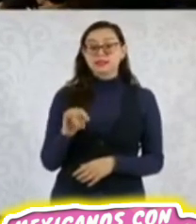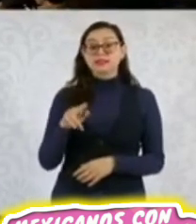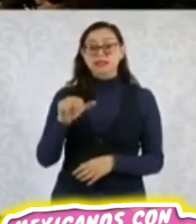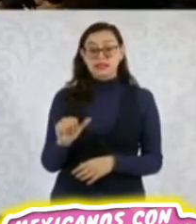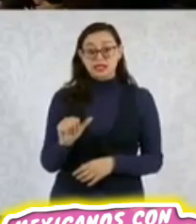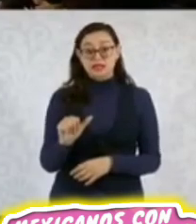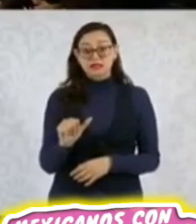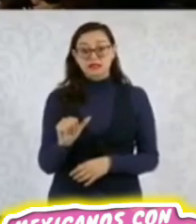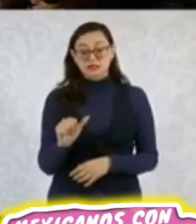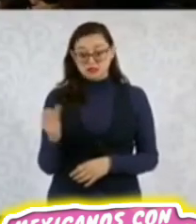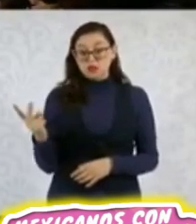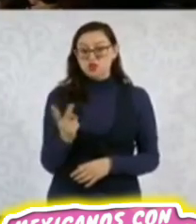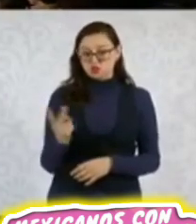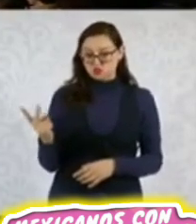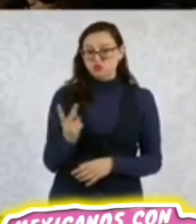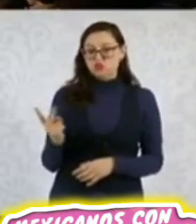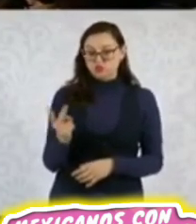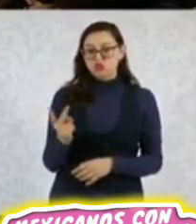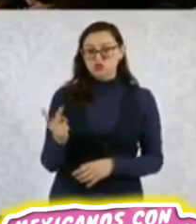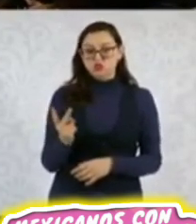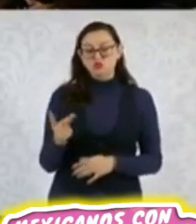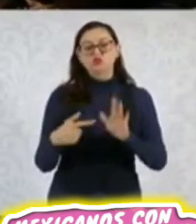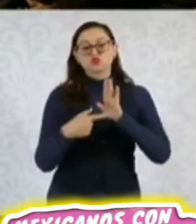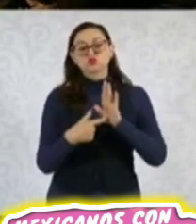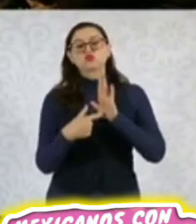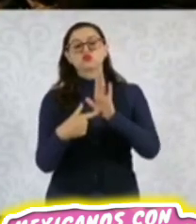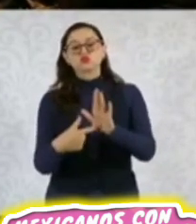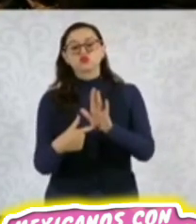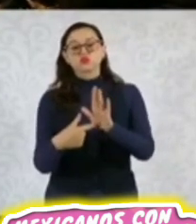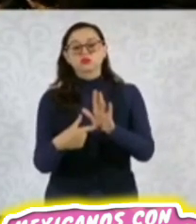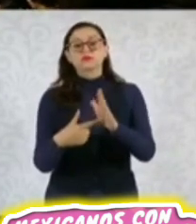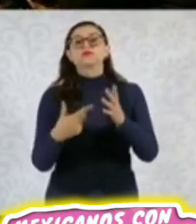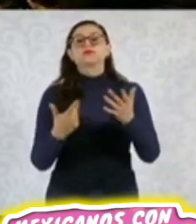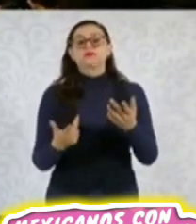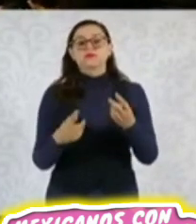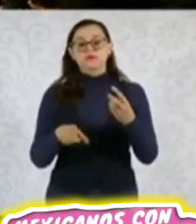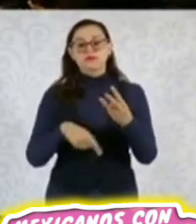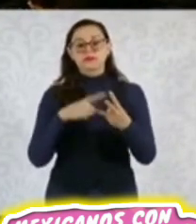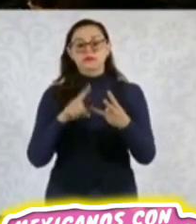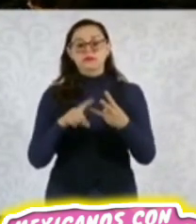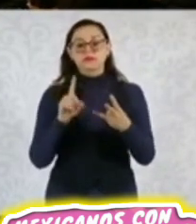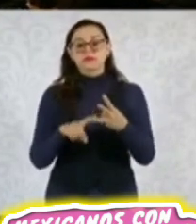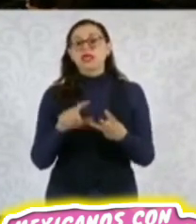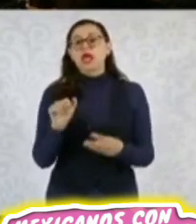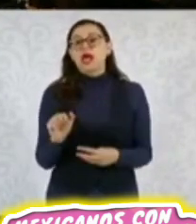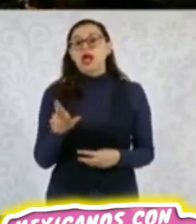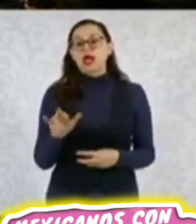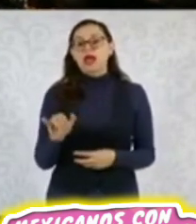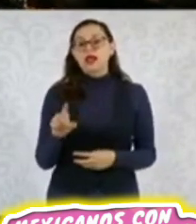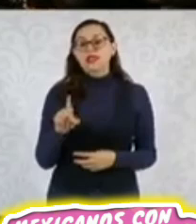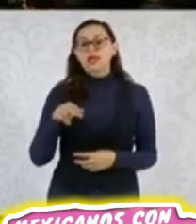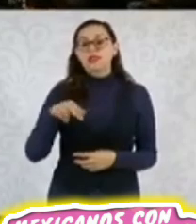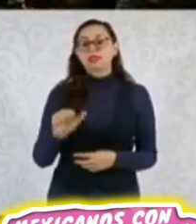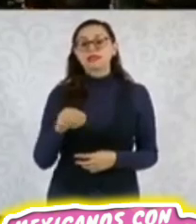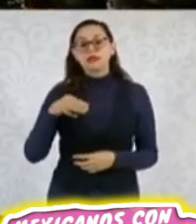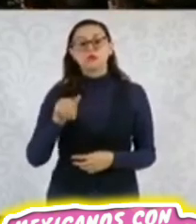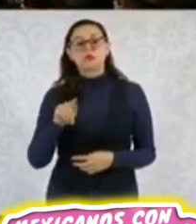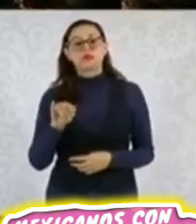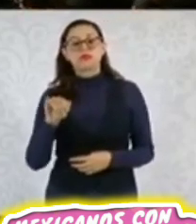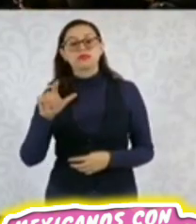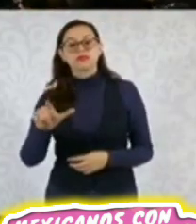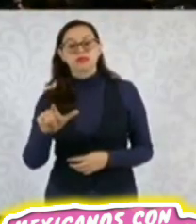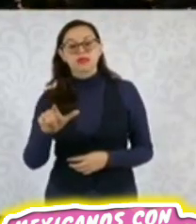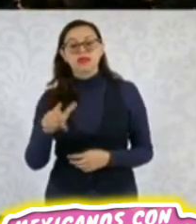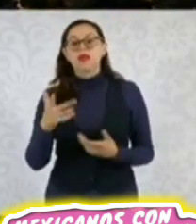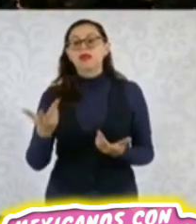las dos, y Ariadna Montiel nos va a presentar el programa de apoyo a las